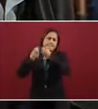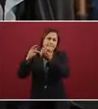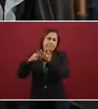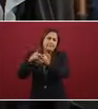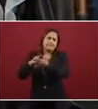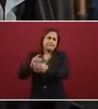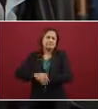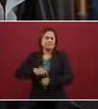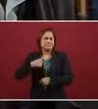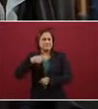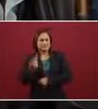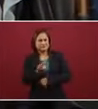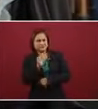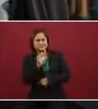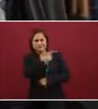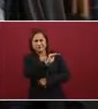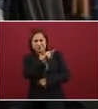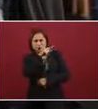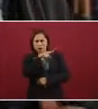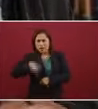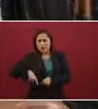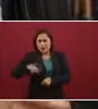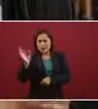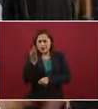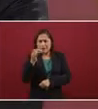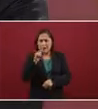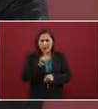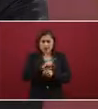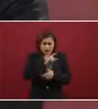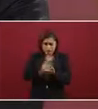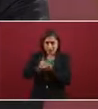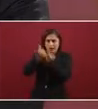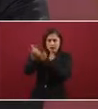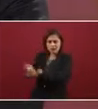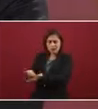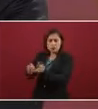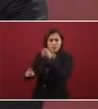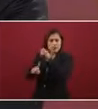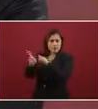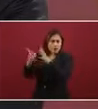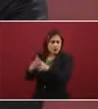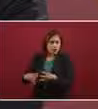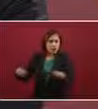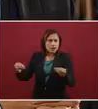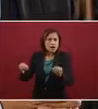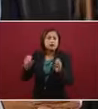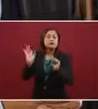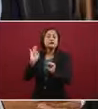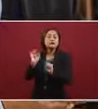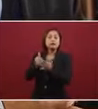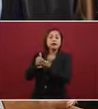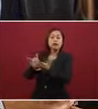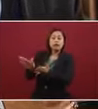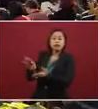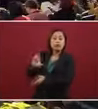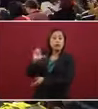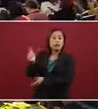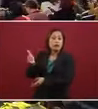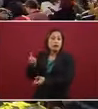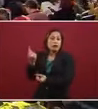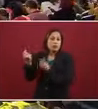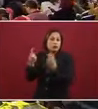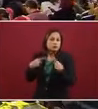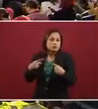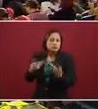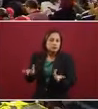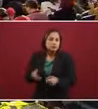está dispuesto a hacer algo para destrabar este conflicto, aunque esto signifique la salida de alguna de las dos partes? Nosotros